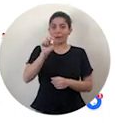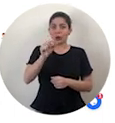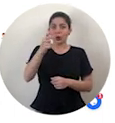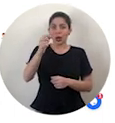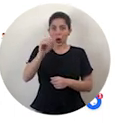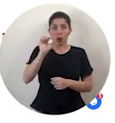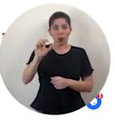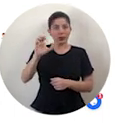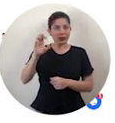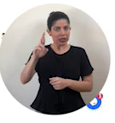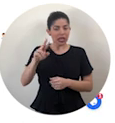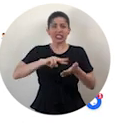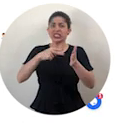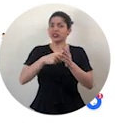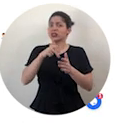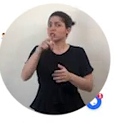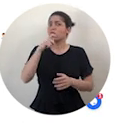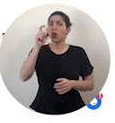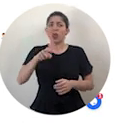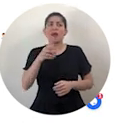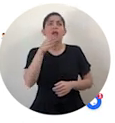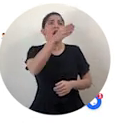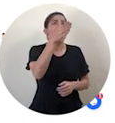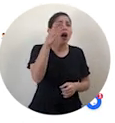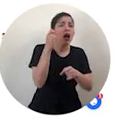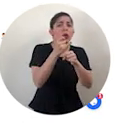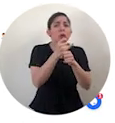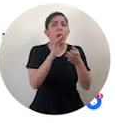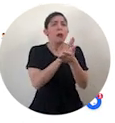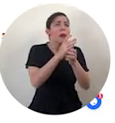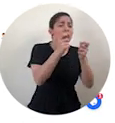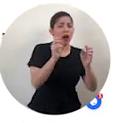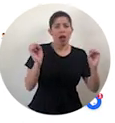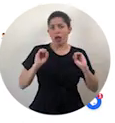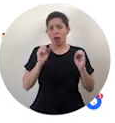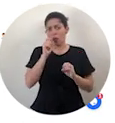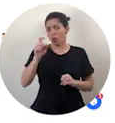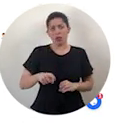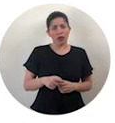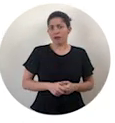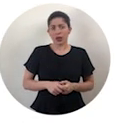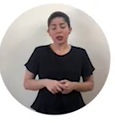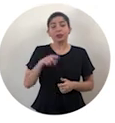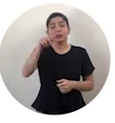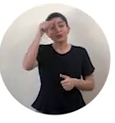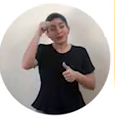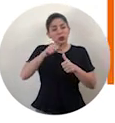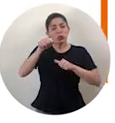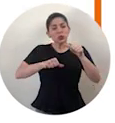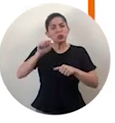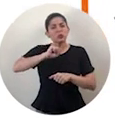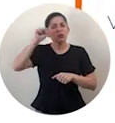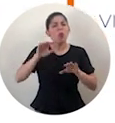proteger.go.cr, por lo que no debe acercarse a ninguna institución de gobierno a presentar ningún requisito. Recuerde que esta lucha